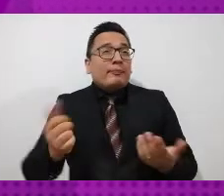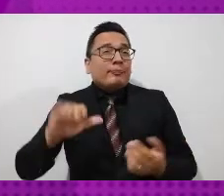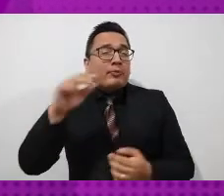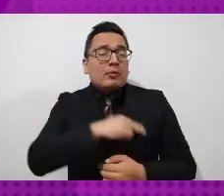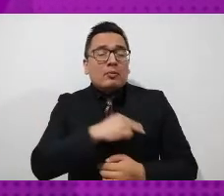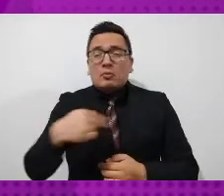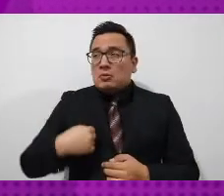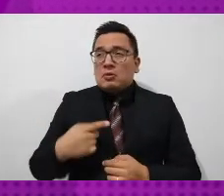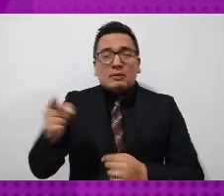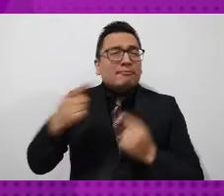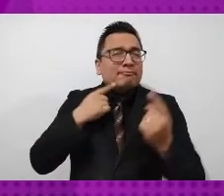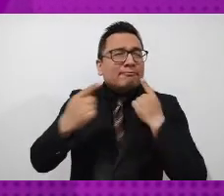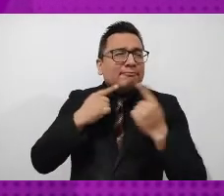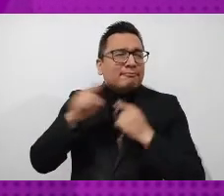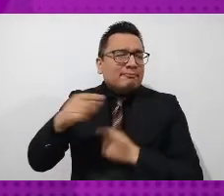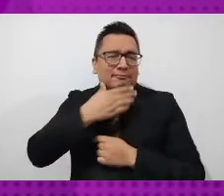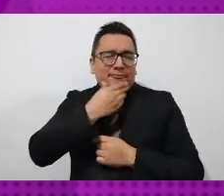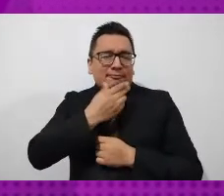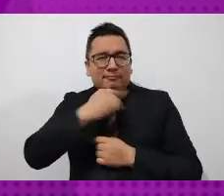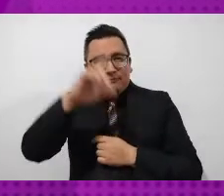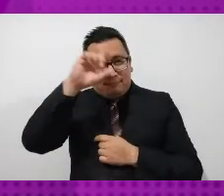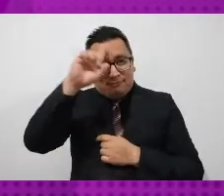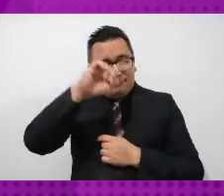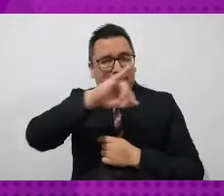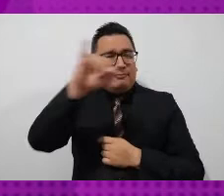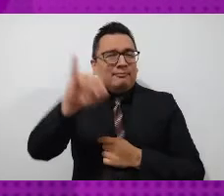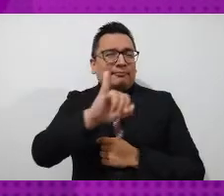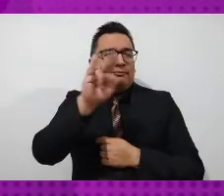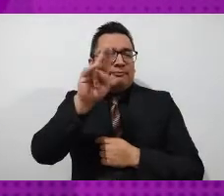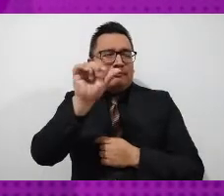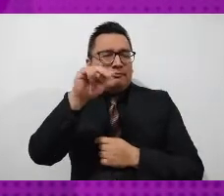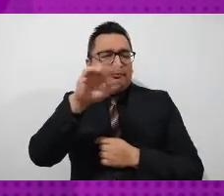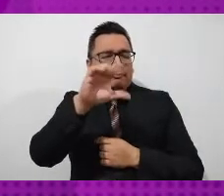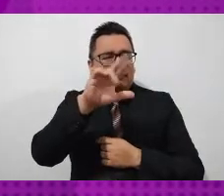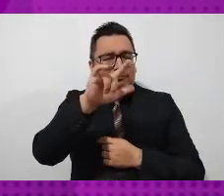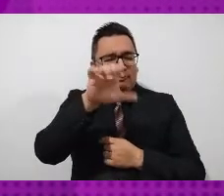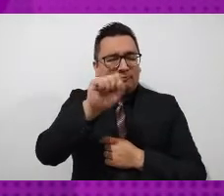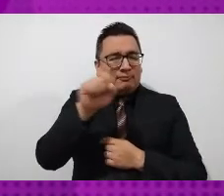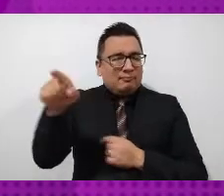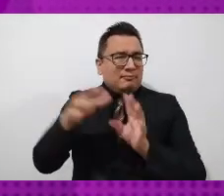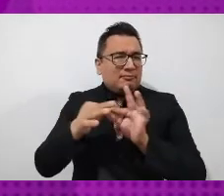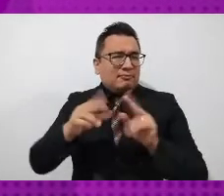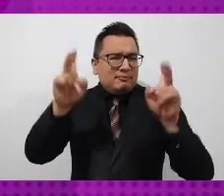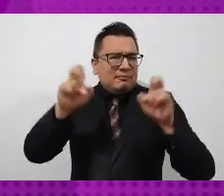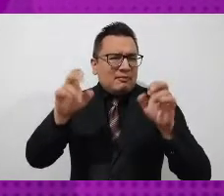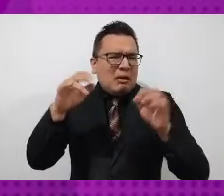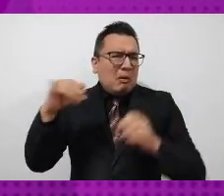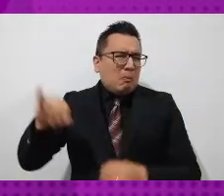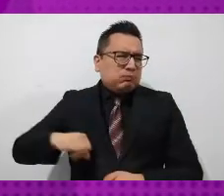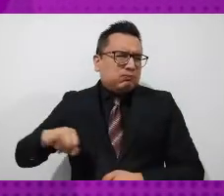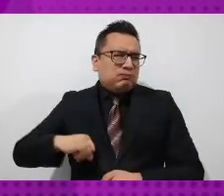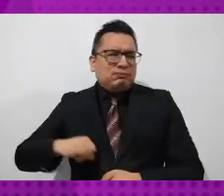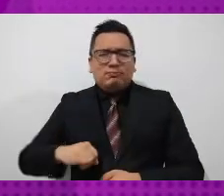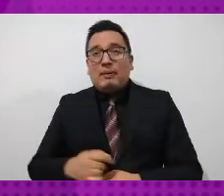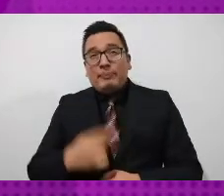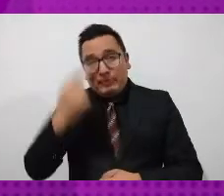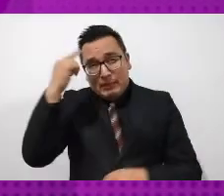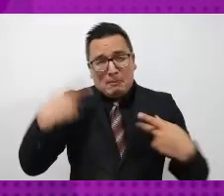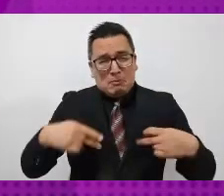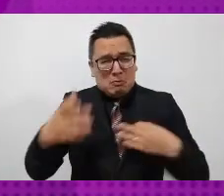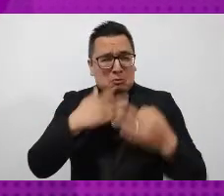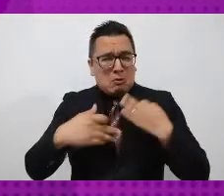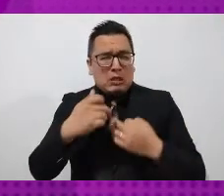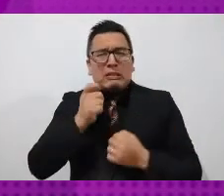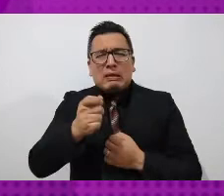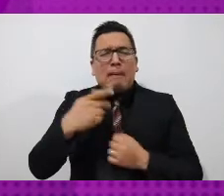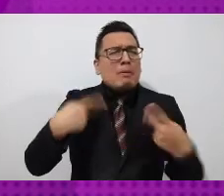el consejero Juan Carlos Cisneros Ruiz, quien nos viene a platicar de un tema muy interesante, un tema muy ciudadano que es Iniciativa Popular.